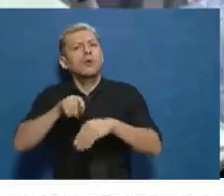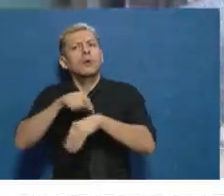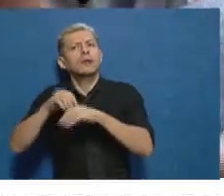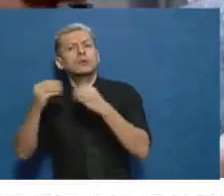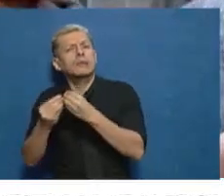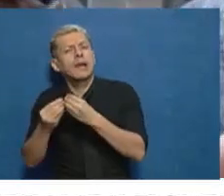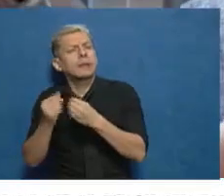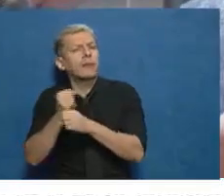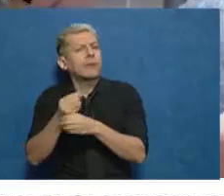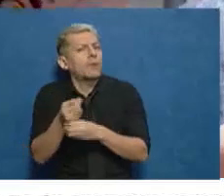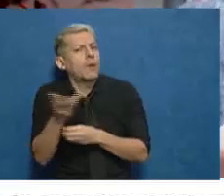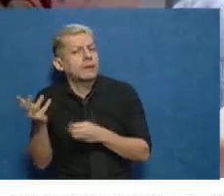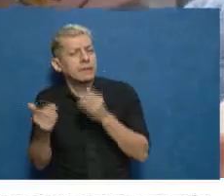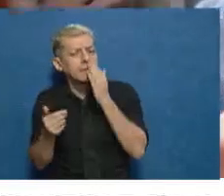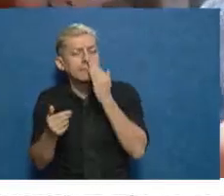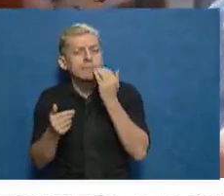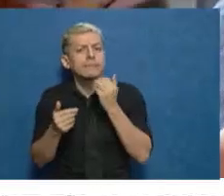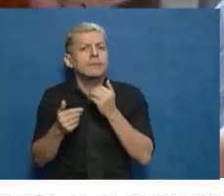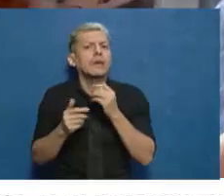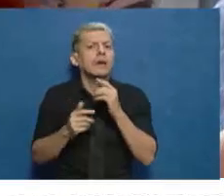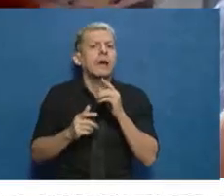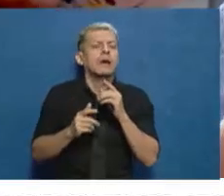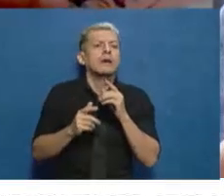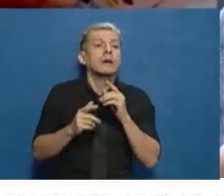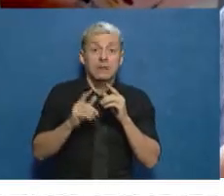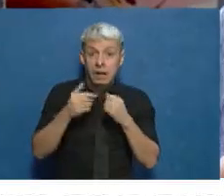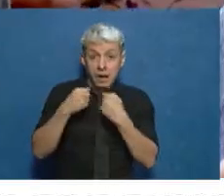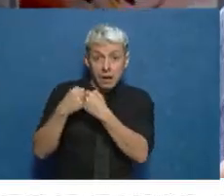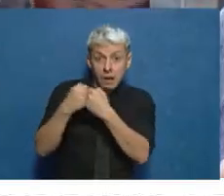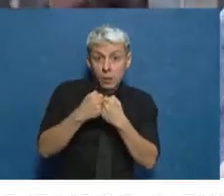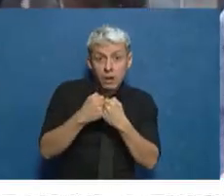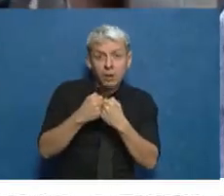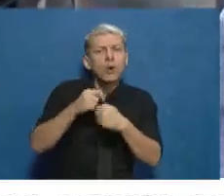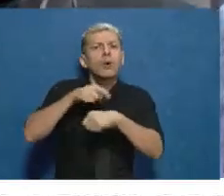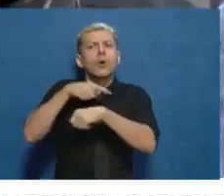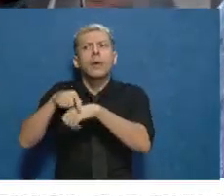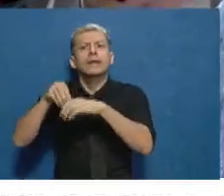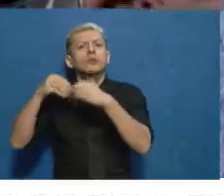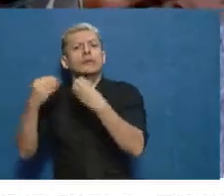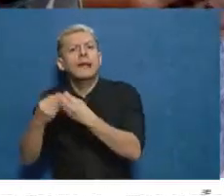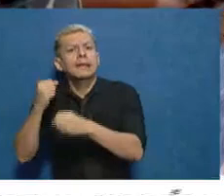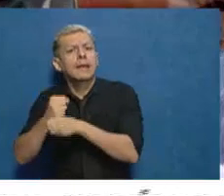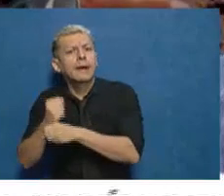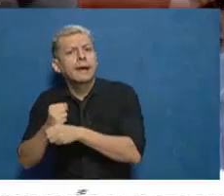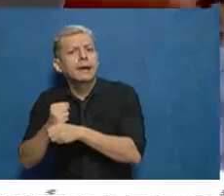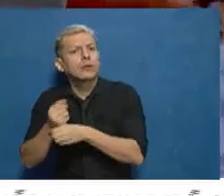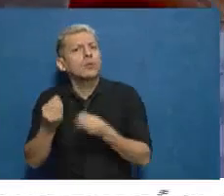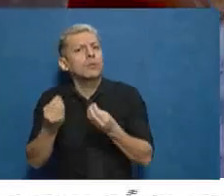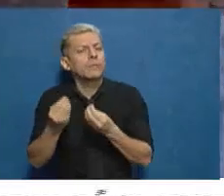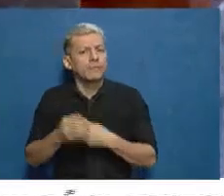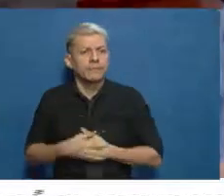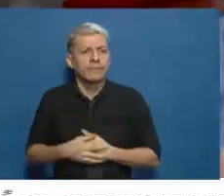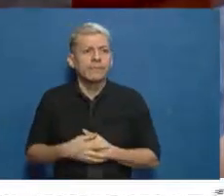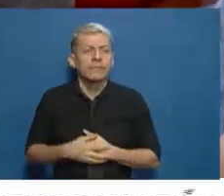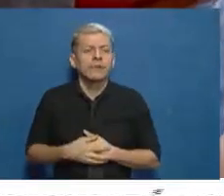cierre a las 8, algunos pueden cortar y otros no. ¿Se ha puesto de acuerdo, por ejemplo, qué cantidad de horas, respetando la ley, va a trabajar cada empleado? Bien,